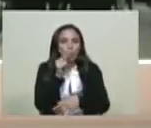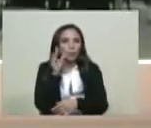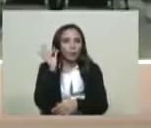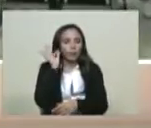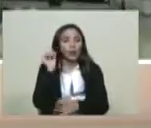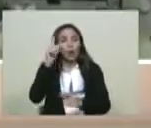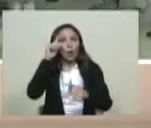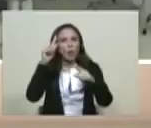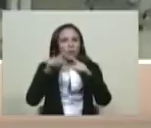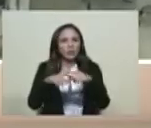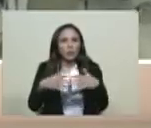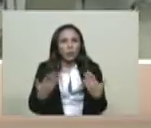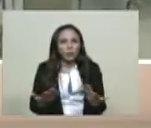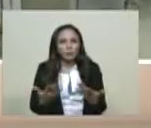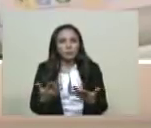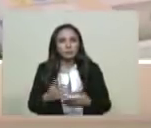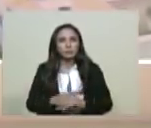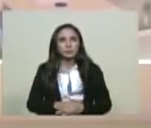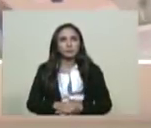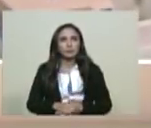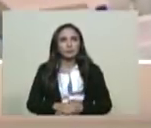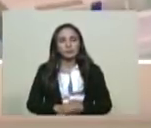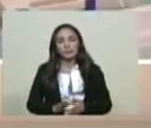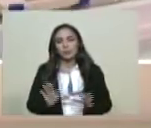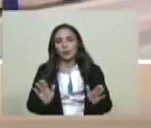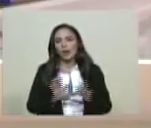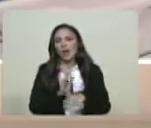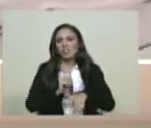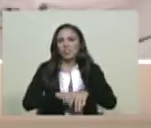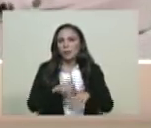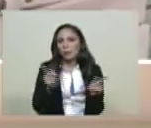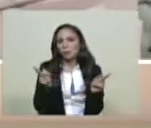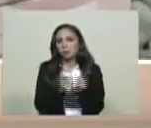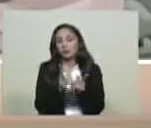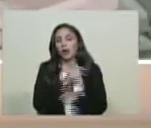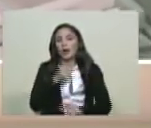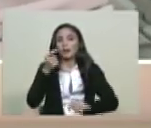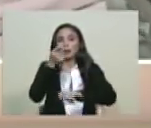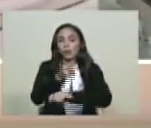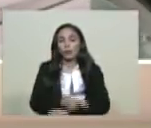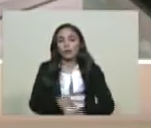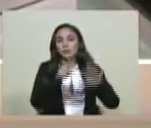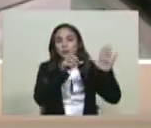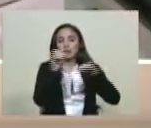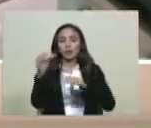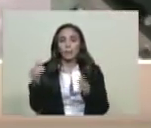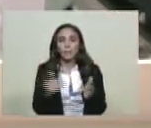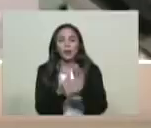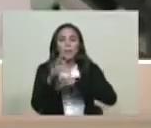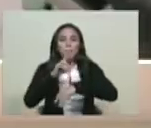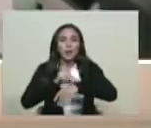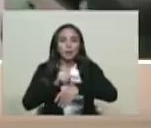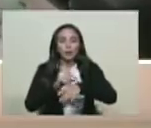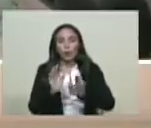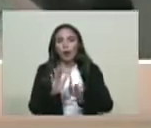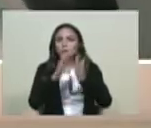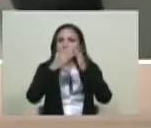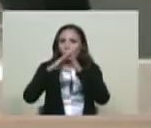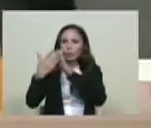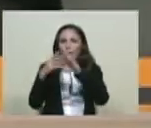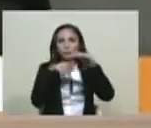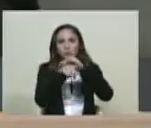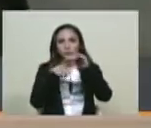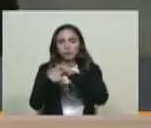meta de corto, mediano plazo es graduar 60.000 nuevos médicos comunitarios para llegar